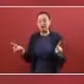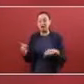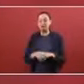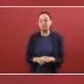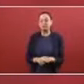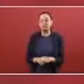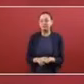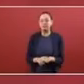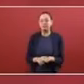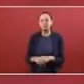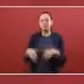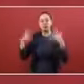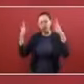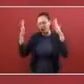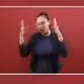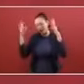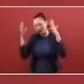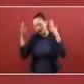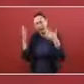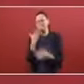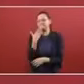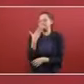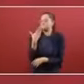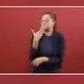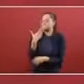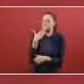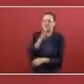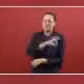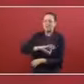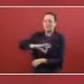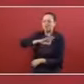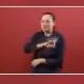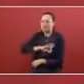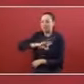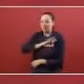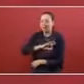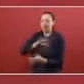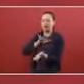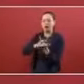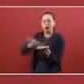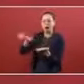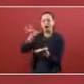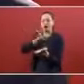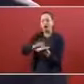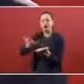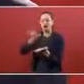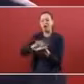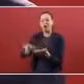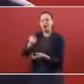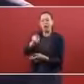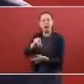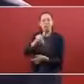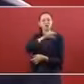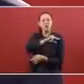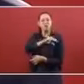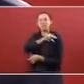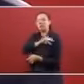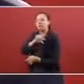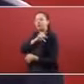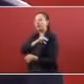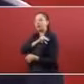aplaudían, quemaban incienso, estaban a favor de las privatizaciones,